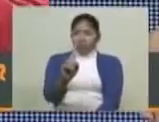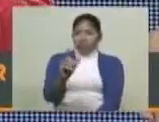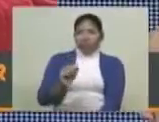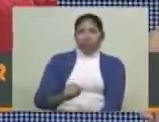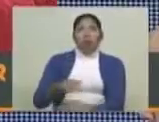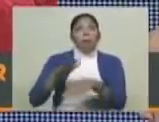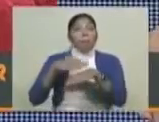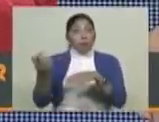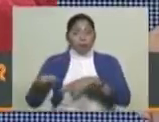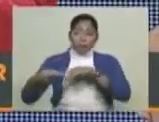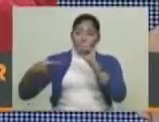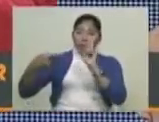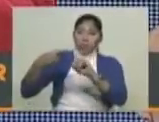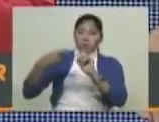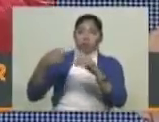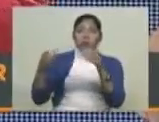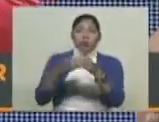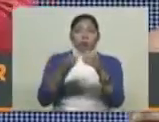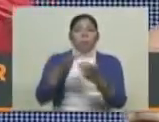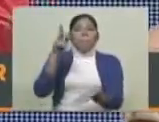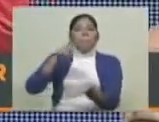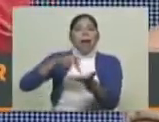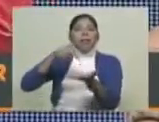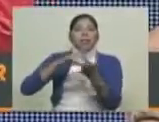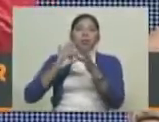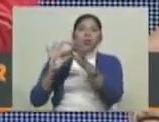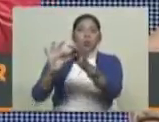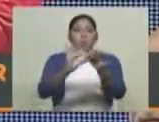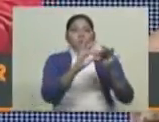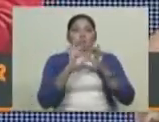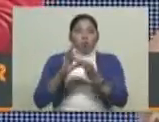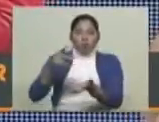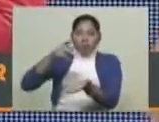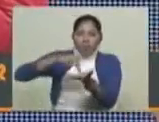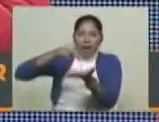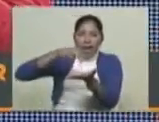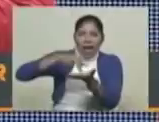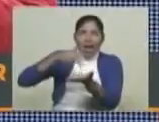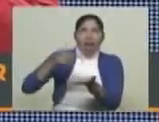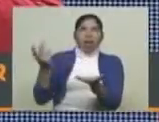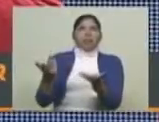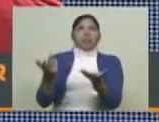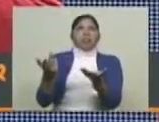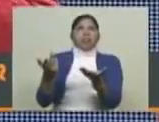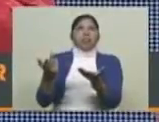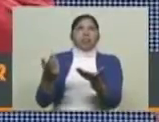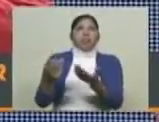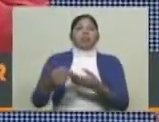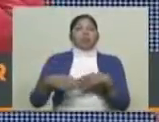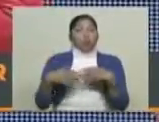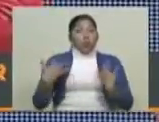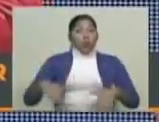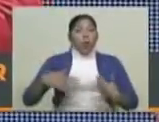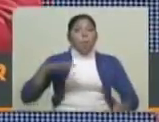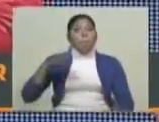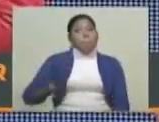Primero, que nuestras fuerzas participen de manera cohesionada. Se ha logrado y se ha dado un paso